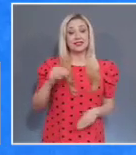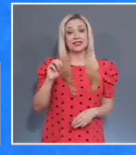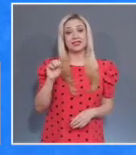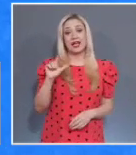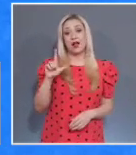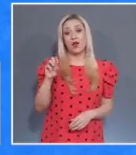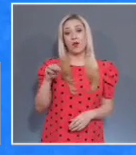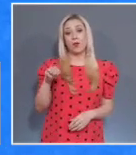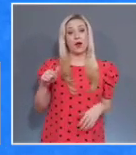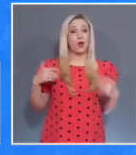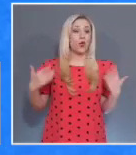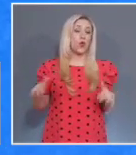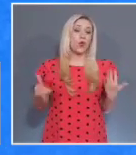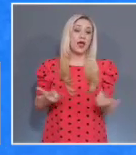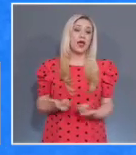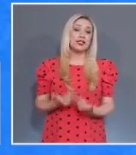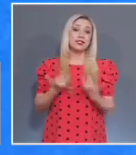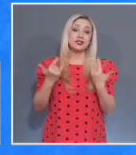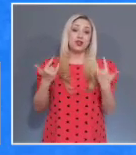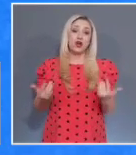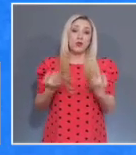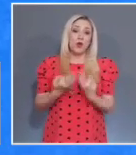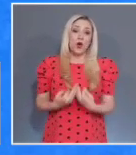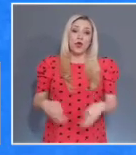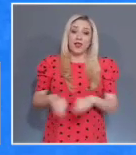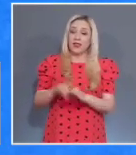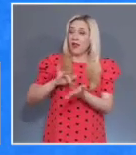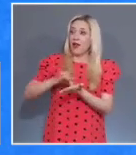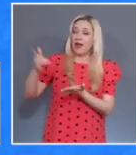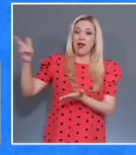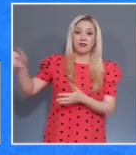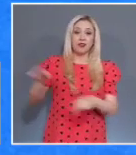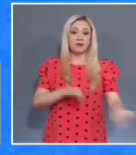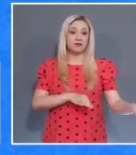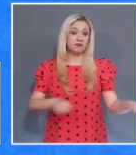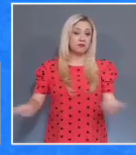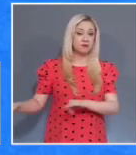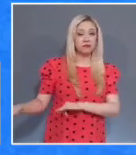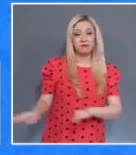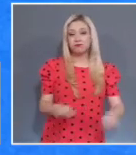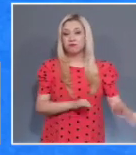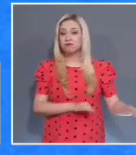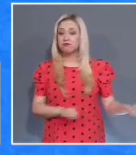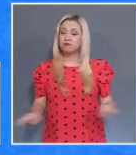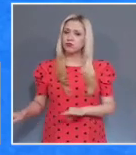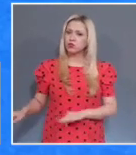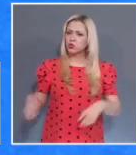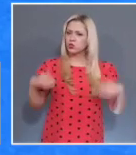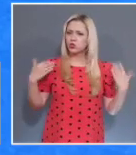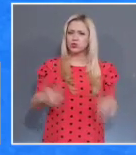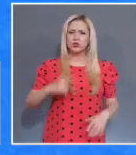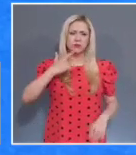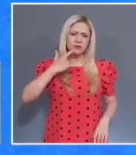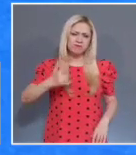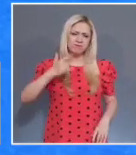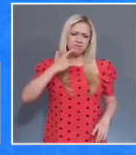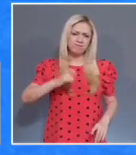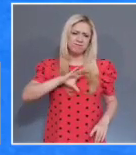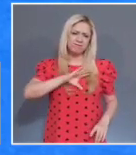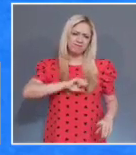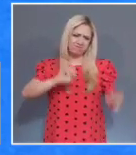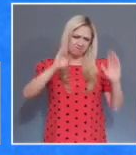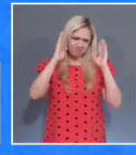impartición de justicia en nuestro país, gracias a su incansable dedicación, ética